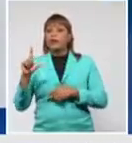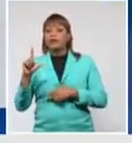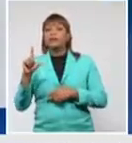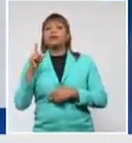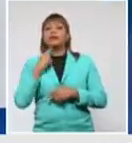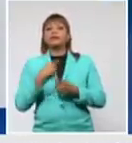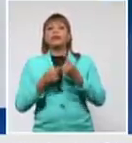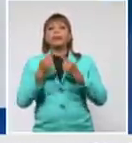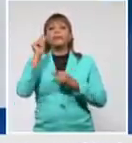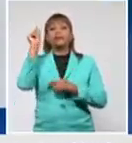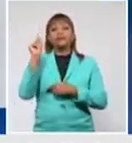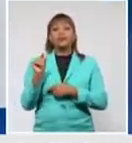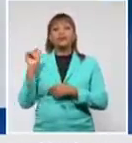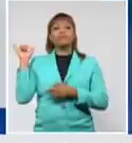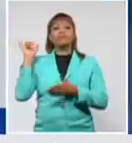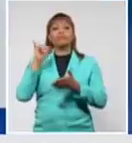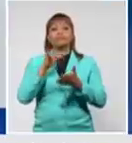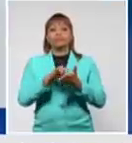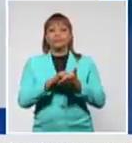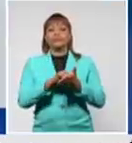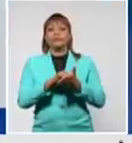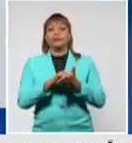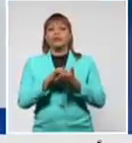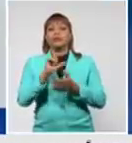importado del municipio de Cacocún.